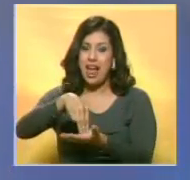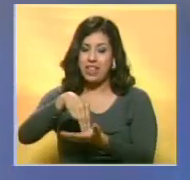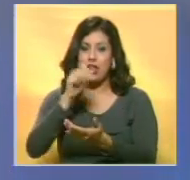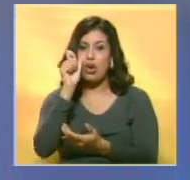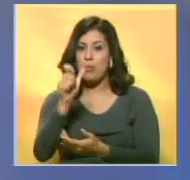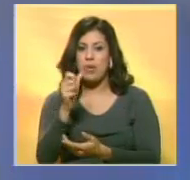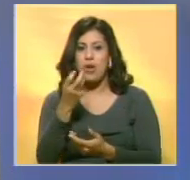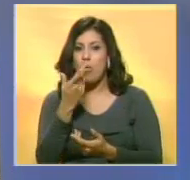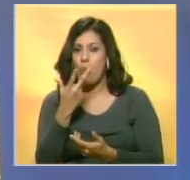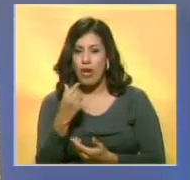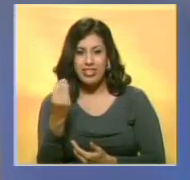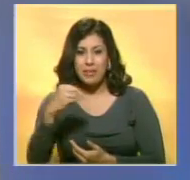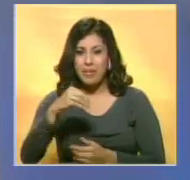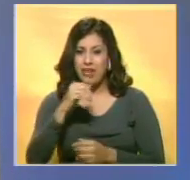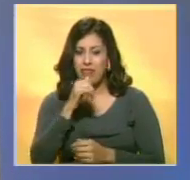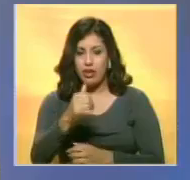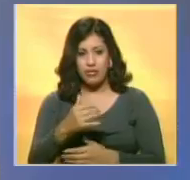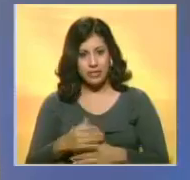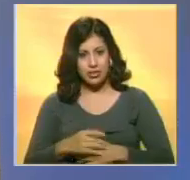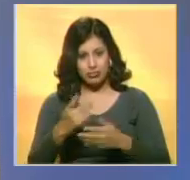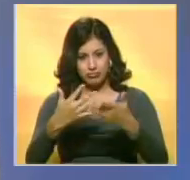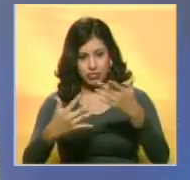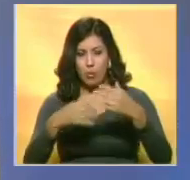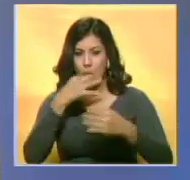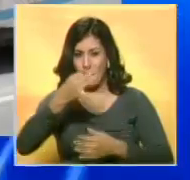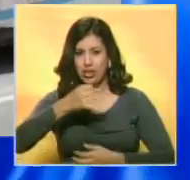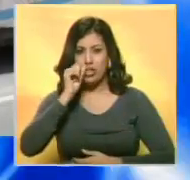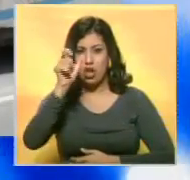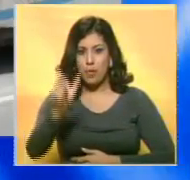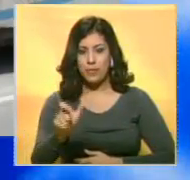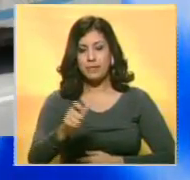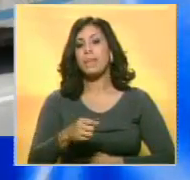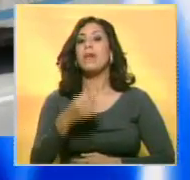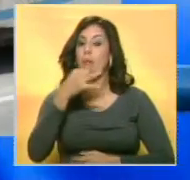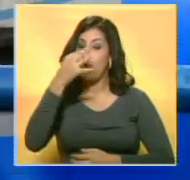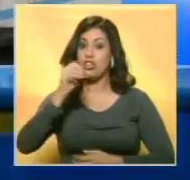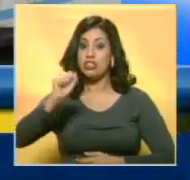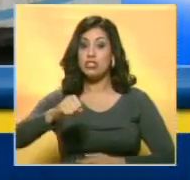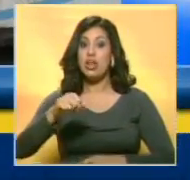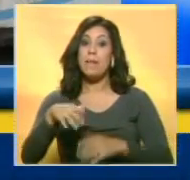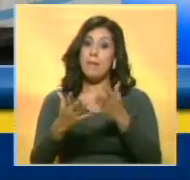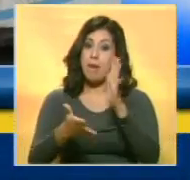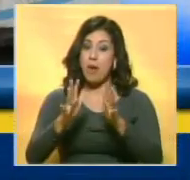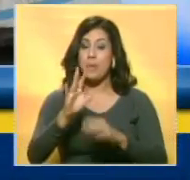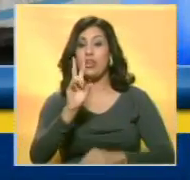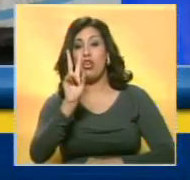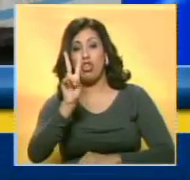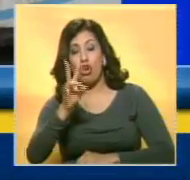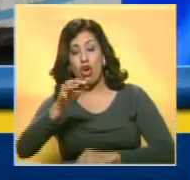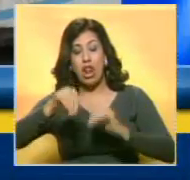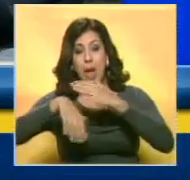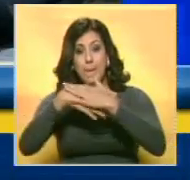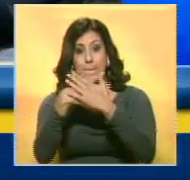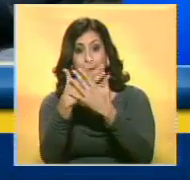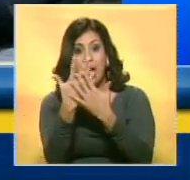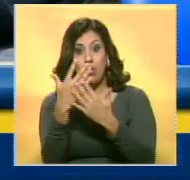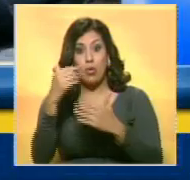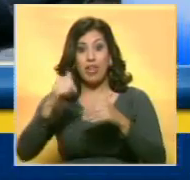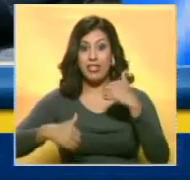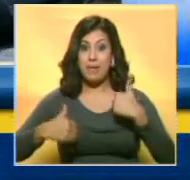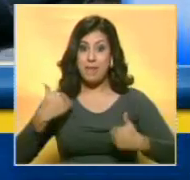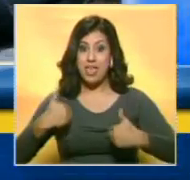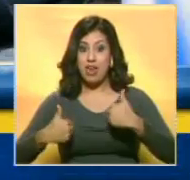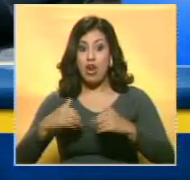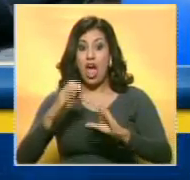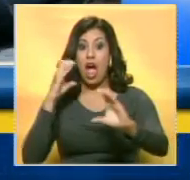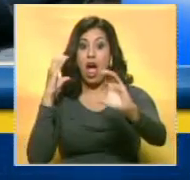Gustavo Gómez Morón se encuentra en el lugar y nos ofrece más detalles. Buenas tardes, Gustavo. Sí, gracias. Buenas tardes. Aproximadamente a las 2 de la madrugada de este